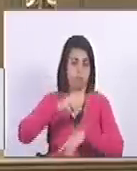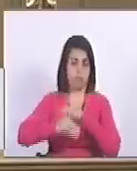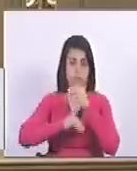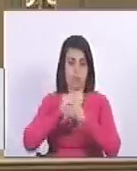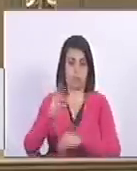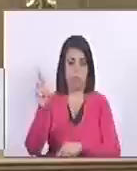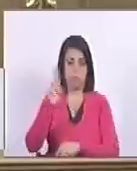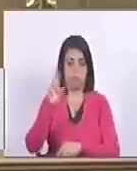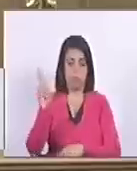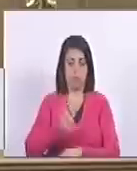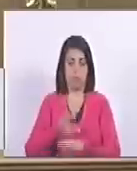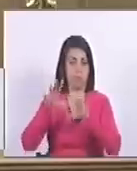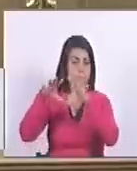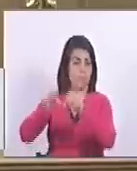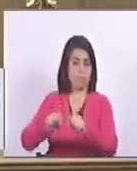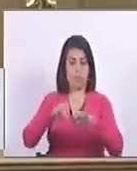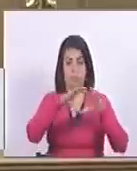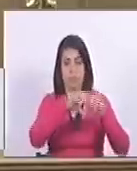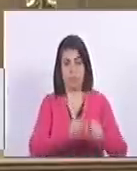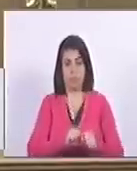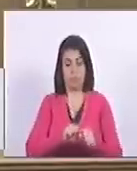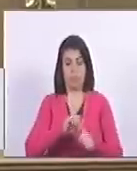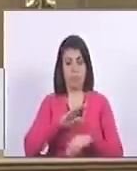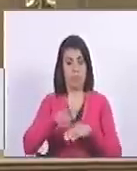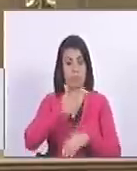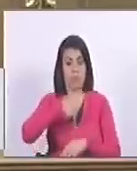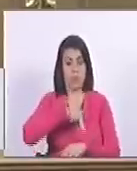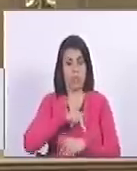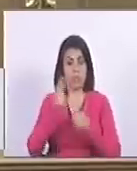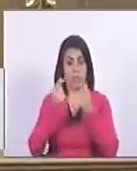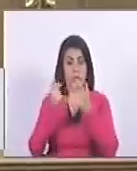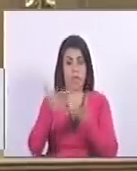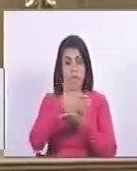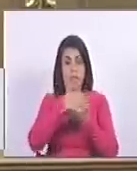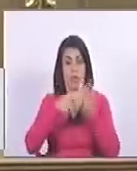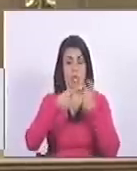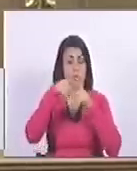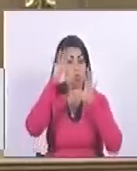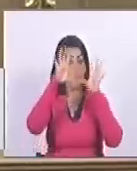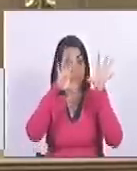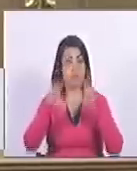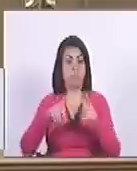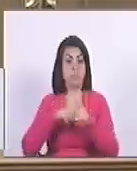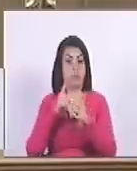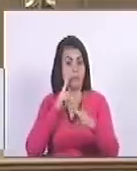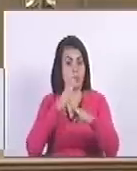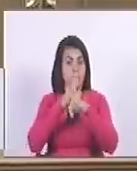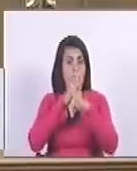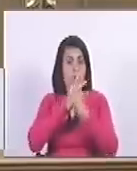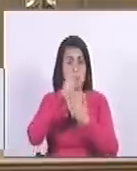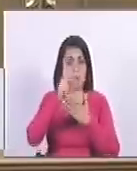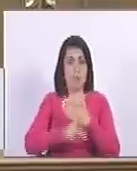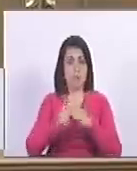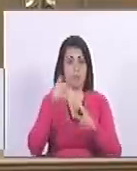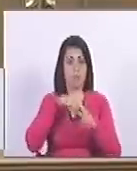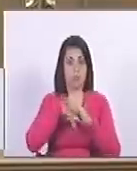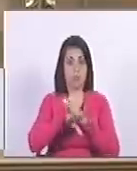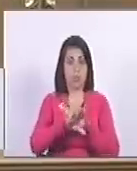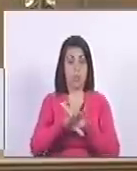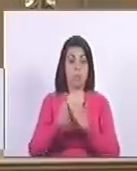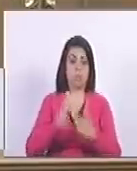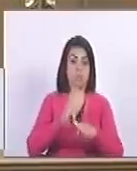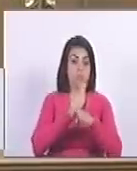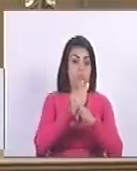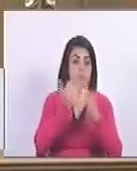hecho a la República expropiando nuestros activos en el exterior, confiscando nuestros fondos.